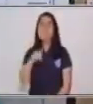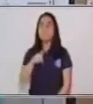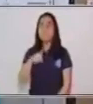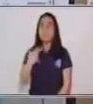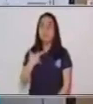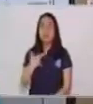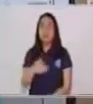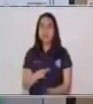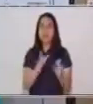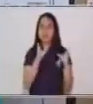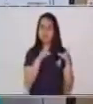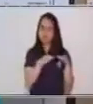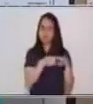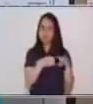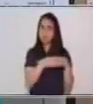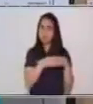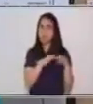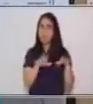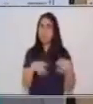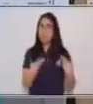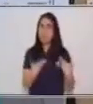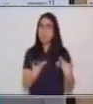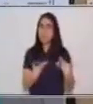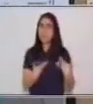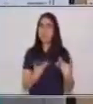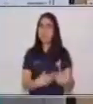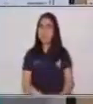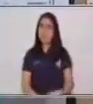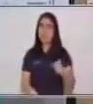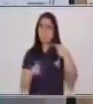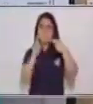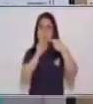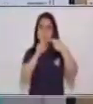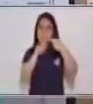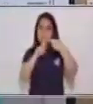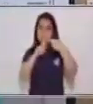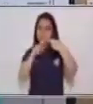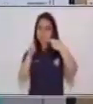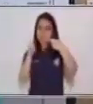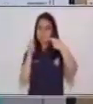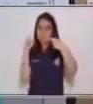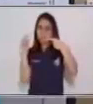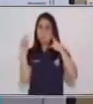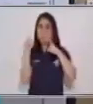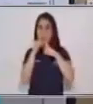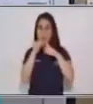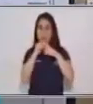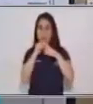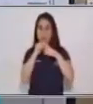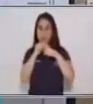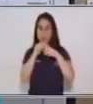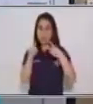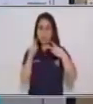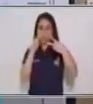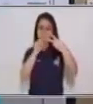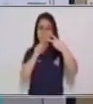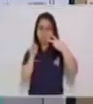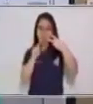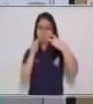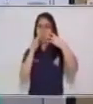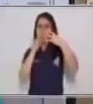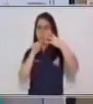la cuarta y con la tercera y la segunda coincide con la cuarta. Veamos todo el poema, vamos a